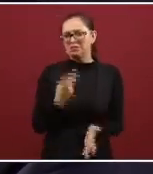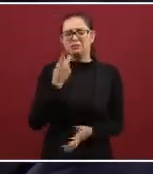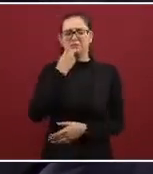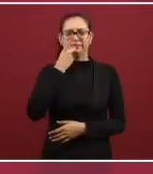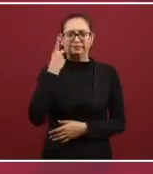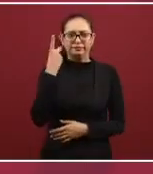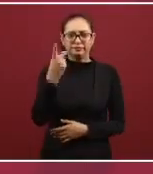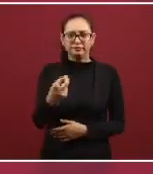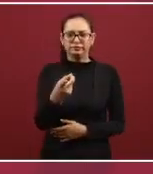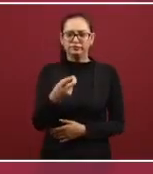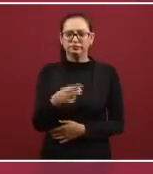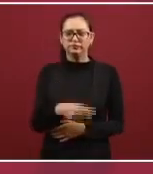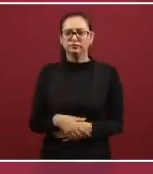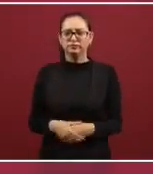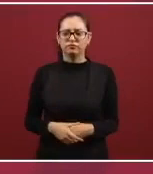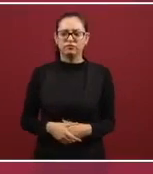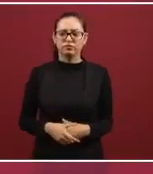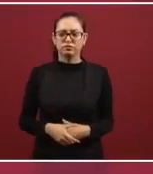es